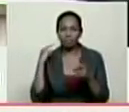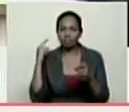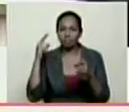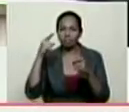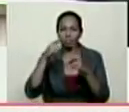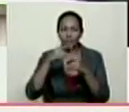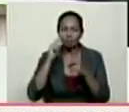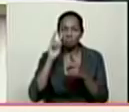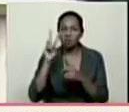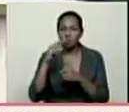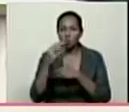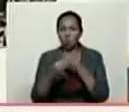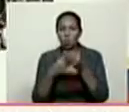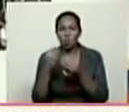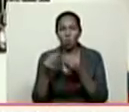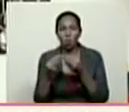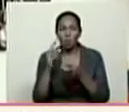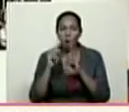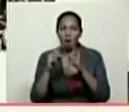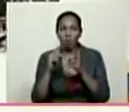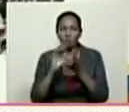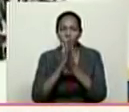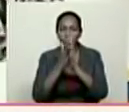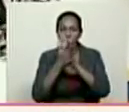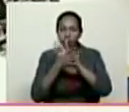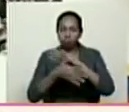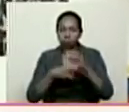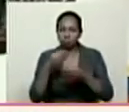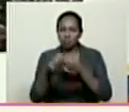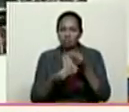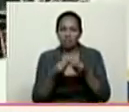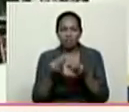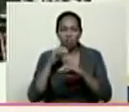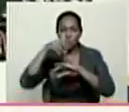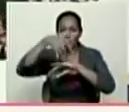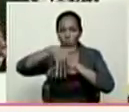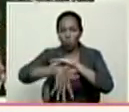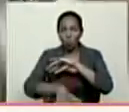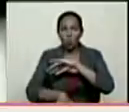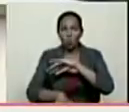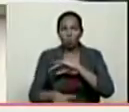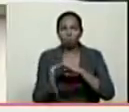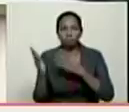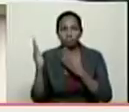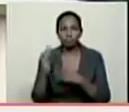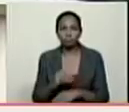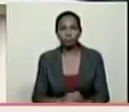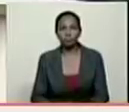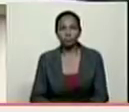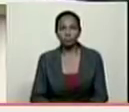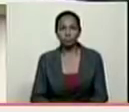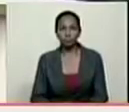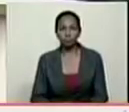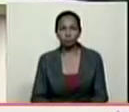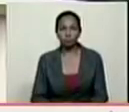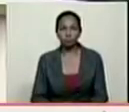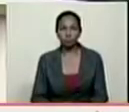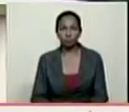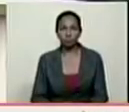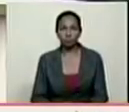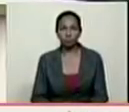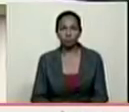de los destrozos que causaron en el patio de transmisiones de 765 a 400 megavatios en el caso del